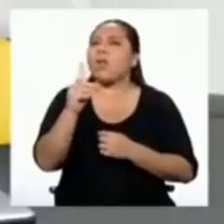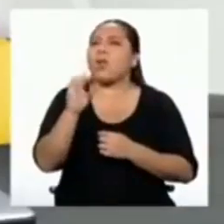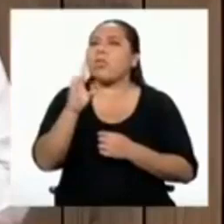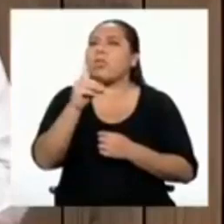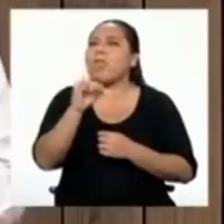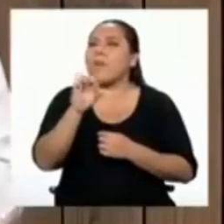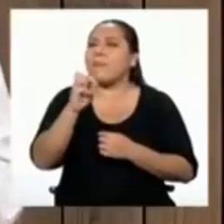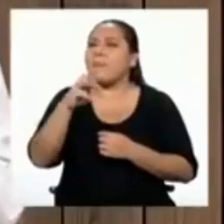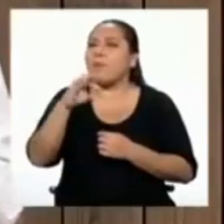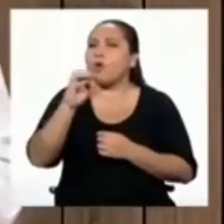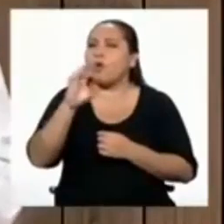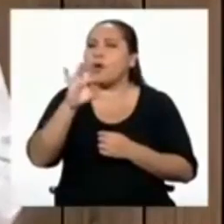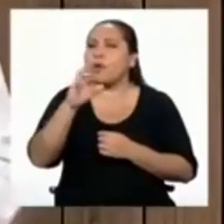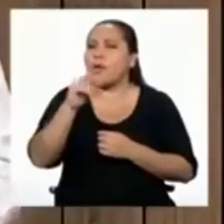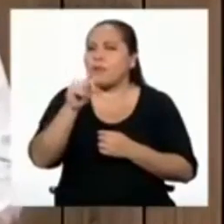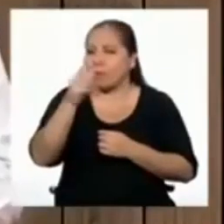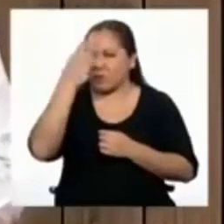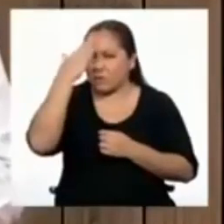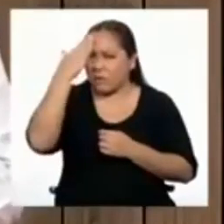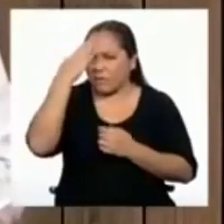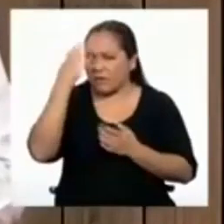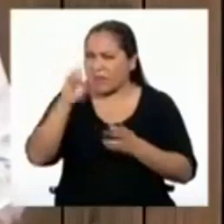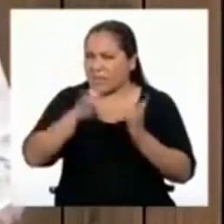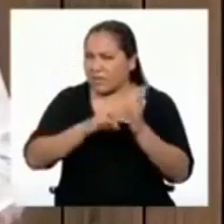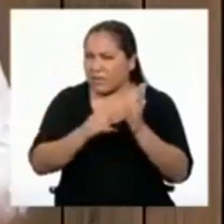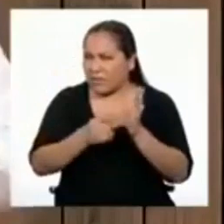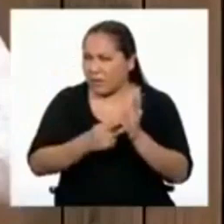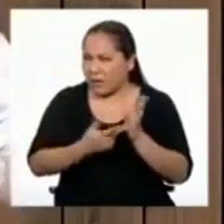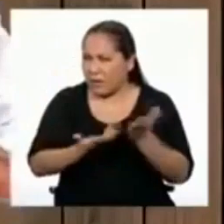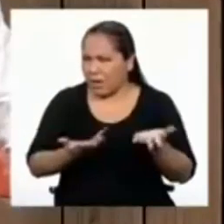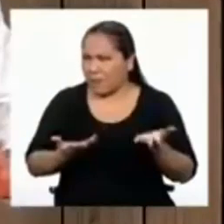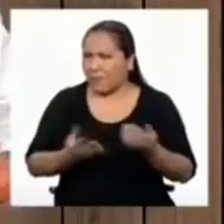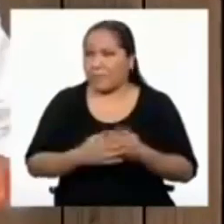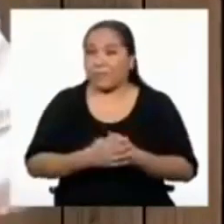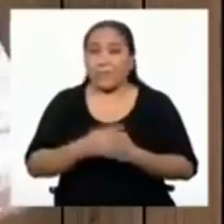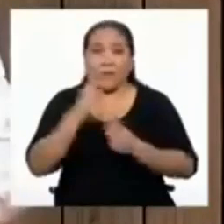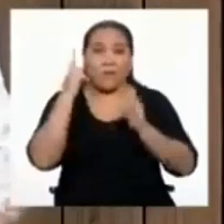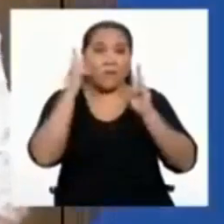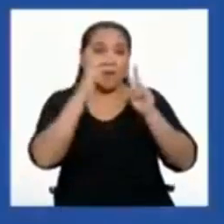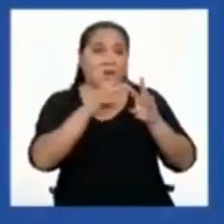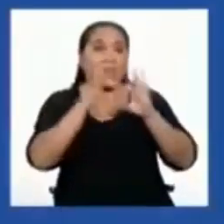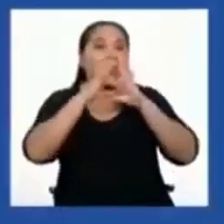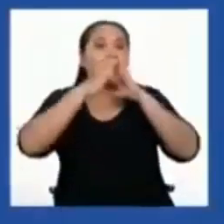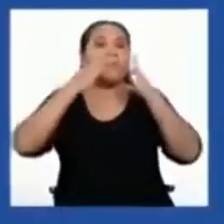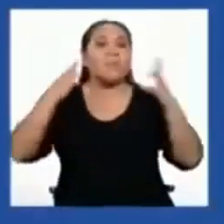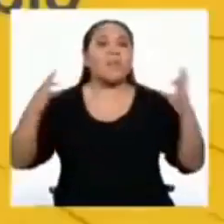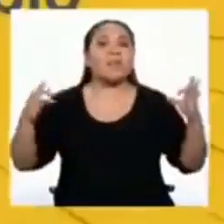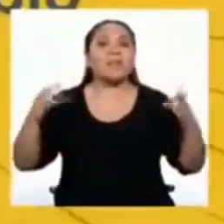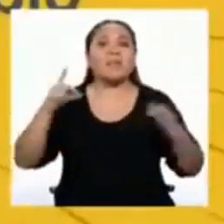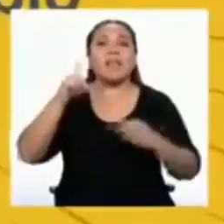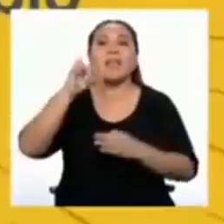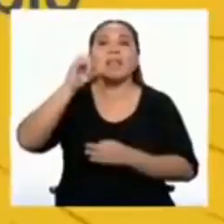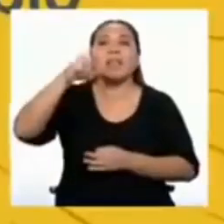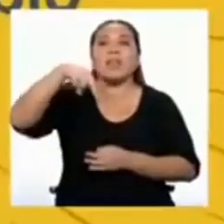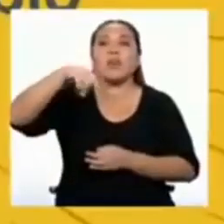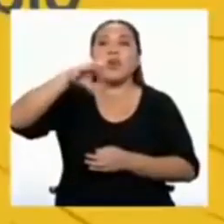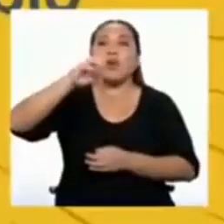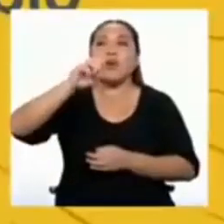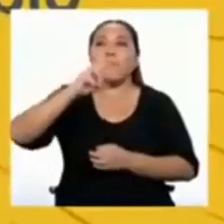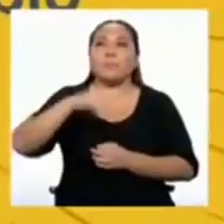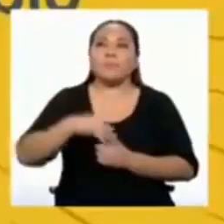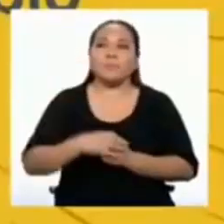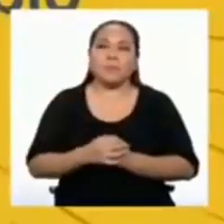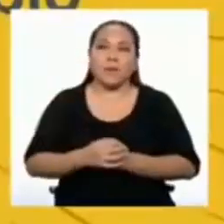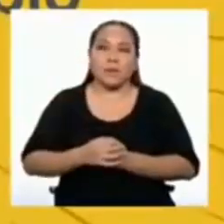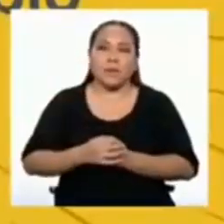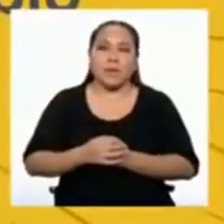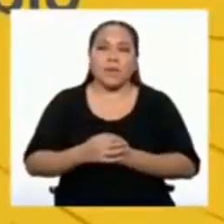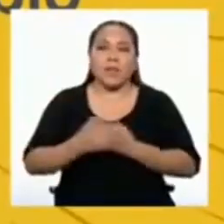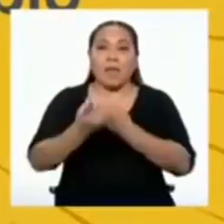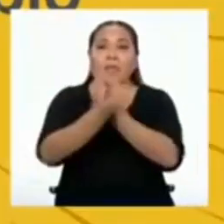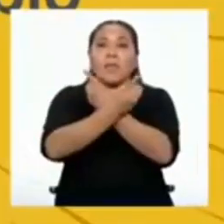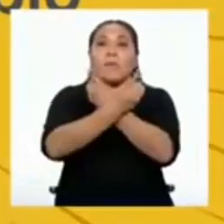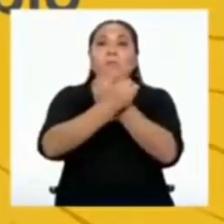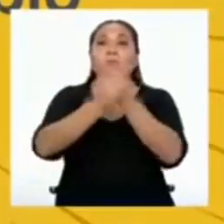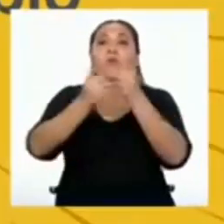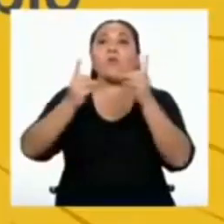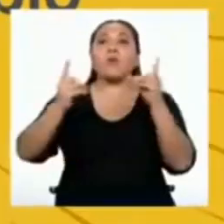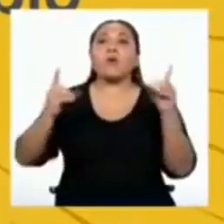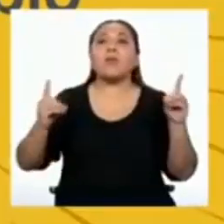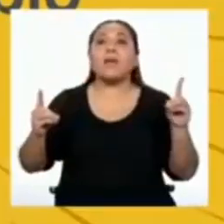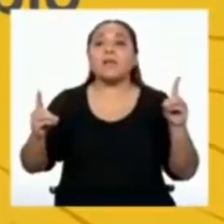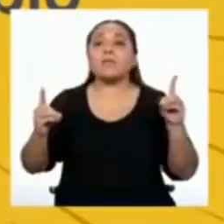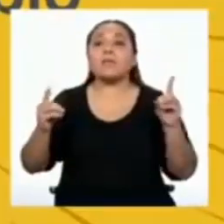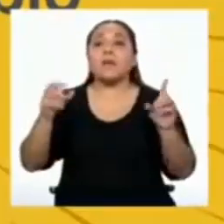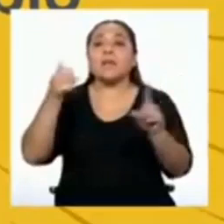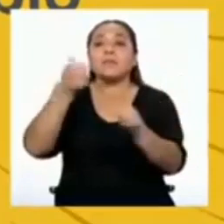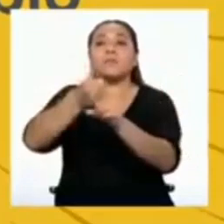o menos. A ver, mira esta famosa frase de Abraham Lincoln. La democracia es el gobierno